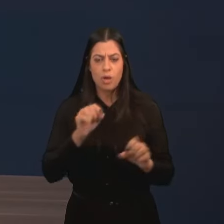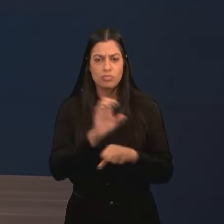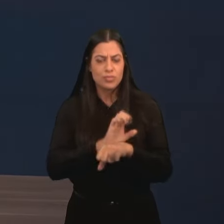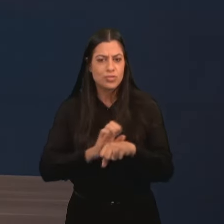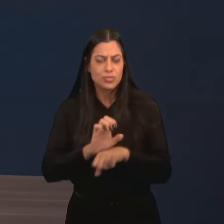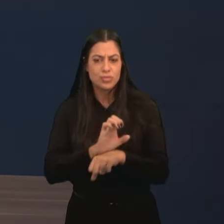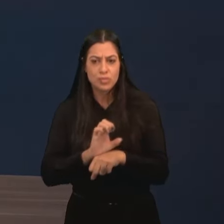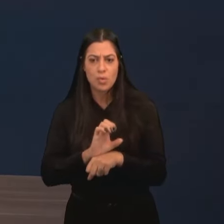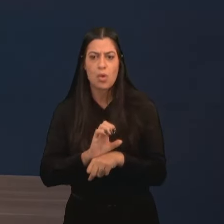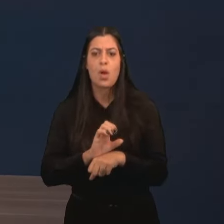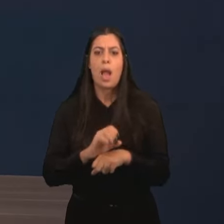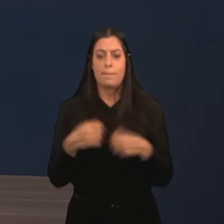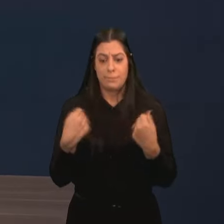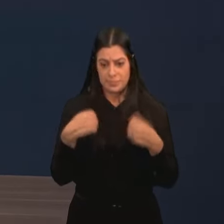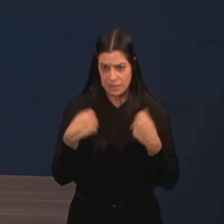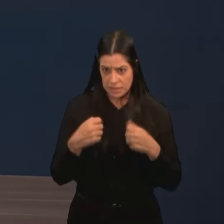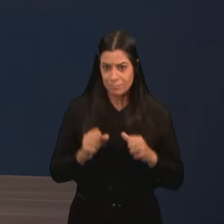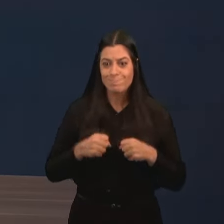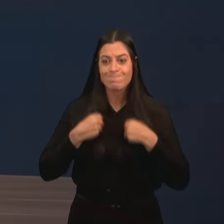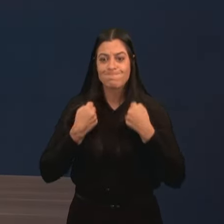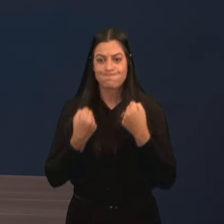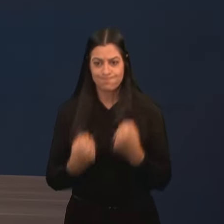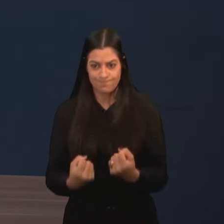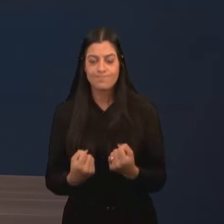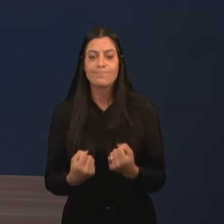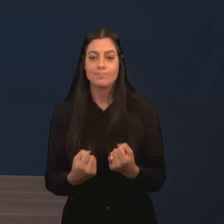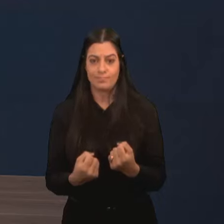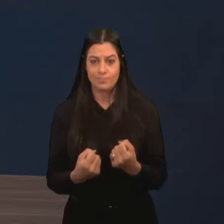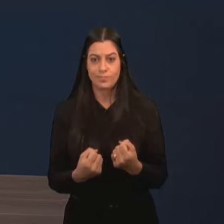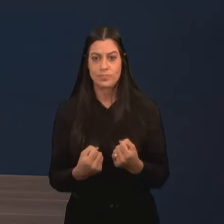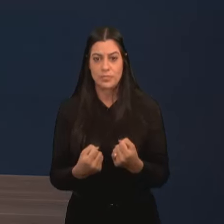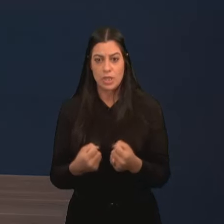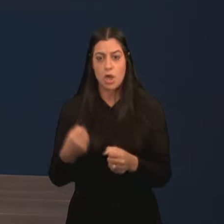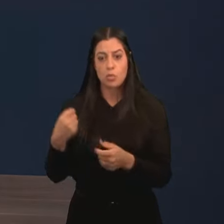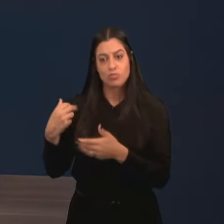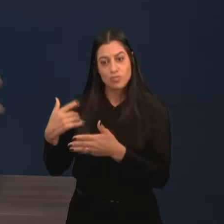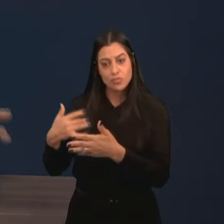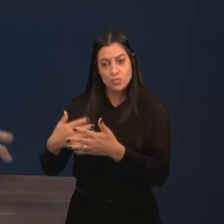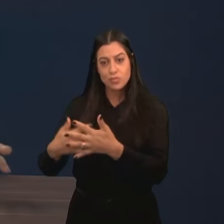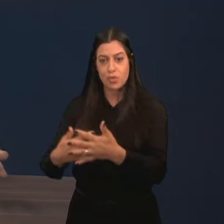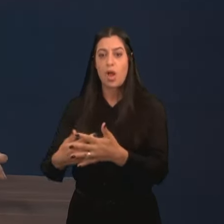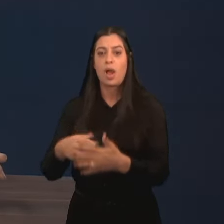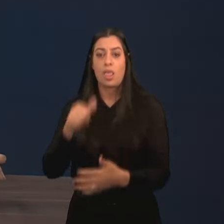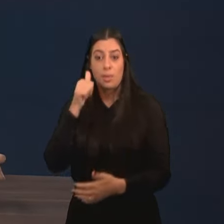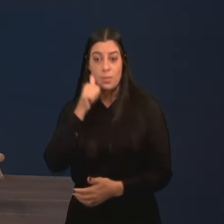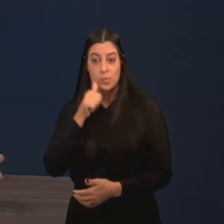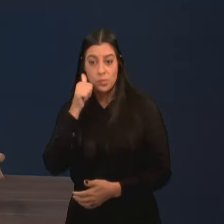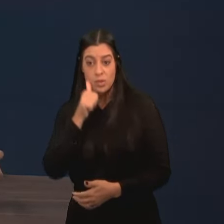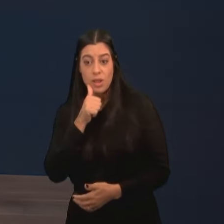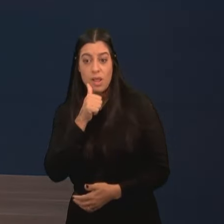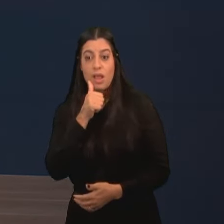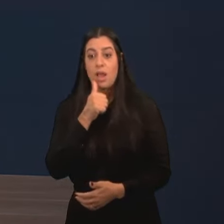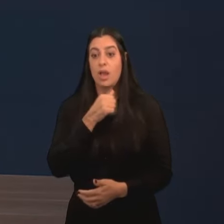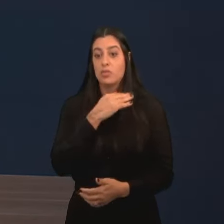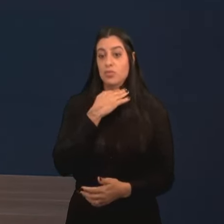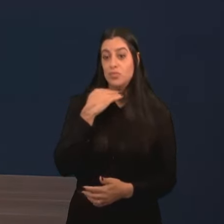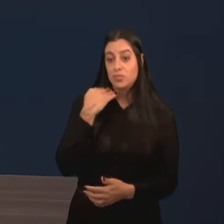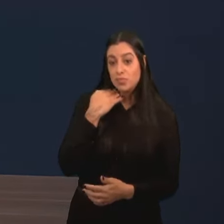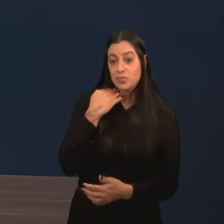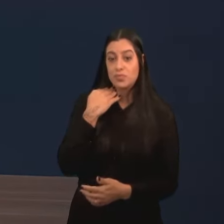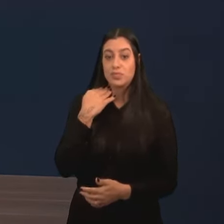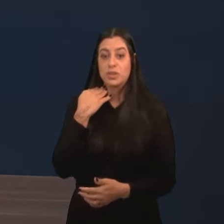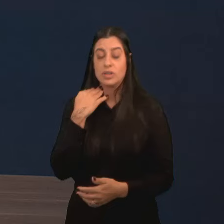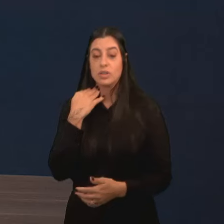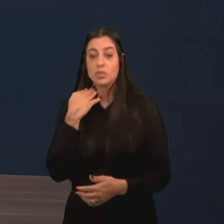fundamentales, nosotros necesitamos enfrentar la perpetuación del asesinato en el plan físico